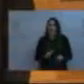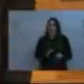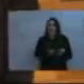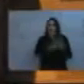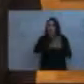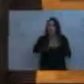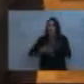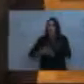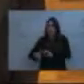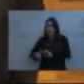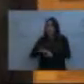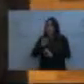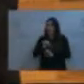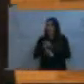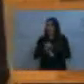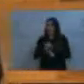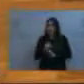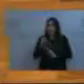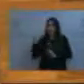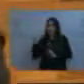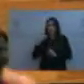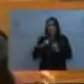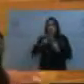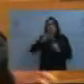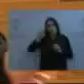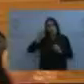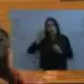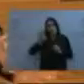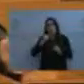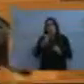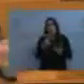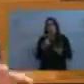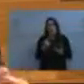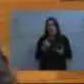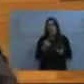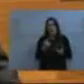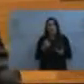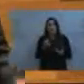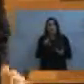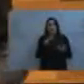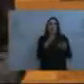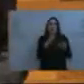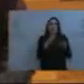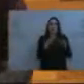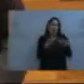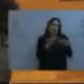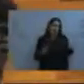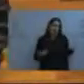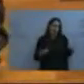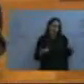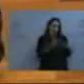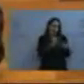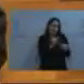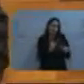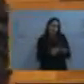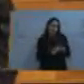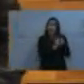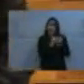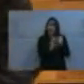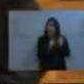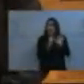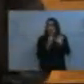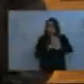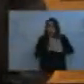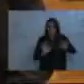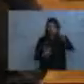fue enmendado por el propio Grupo de Izquierda Unida para darle esta redacción más suave que le he leído, pero la finalidad es esa. Y